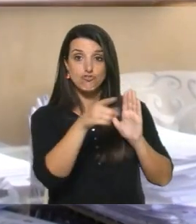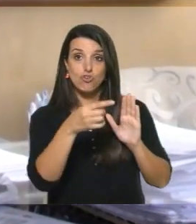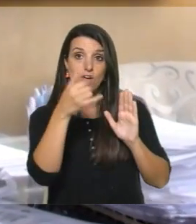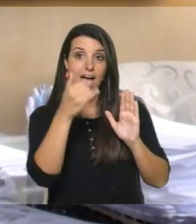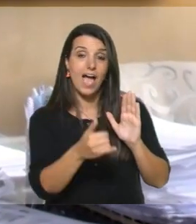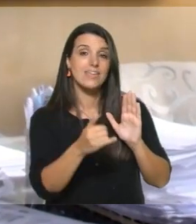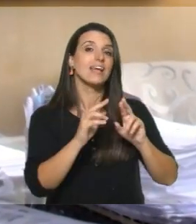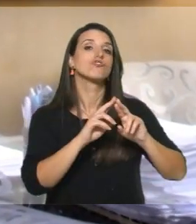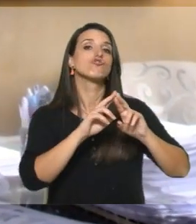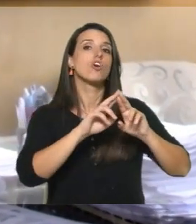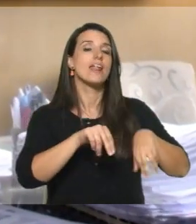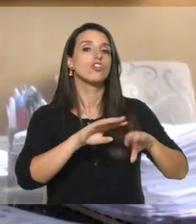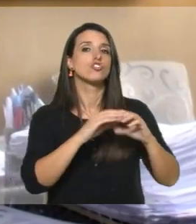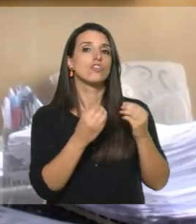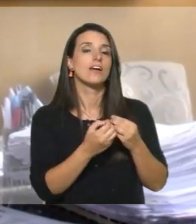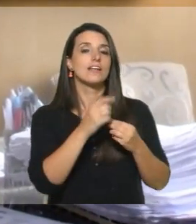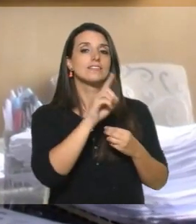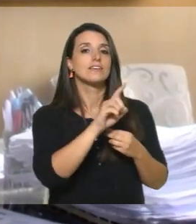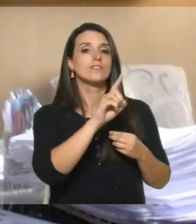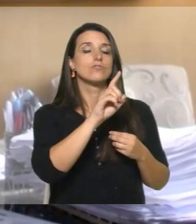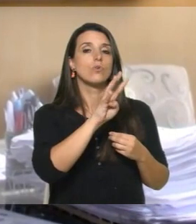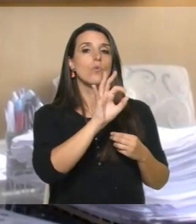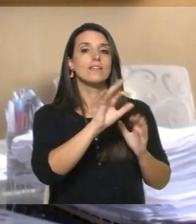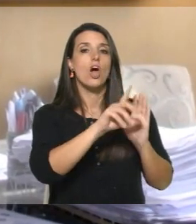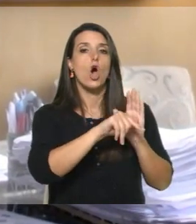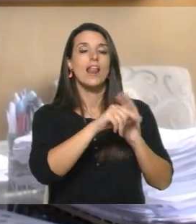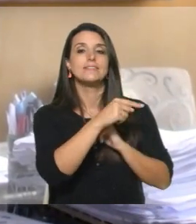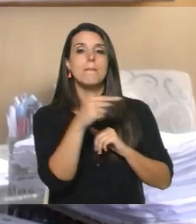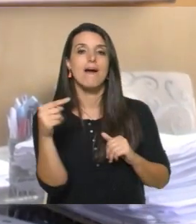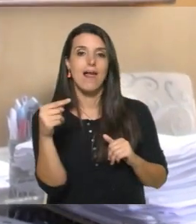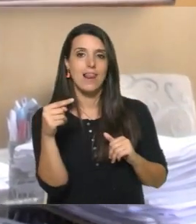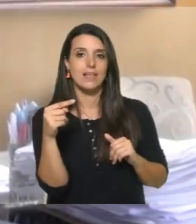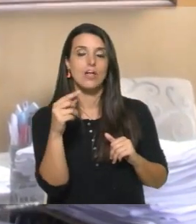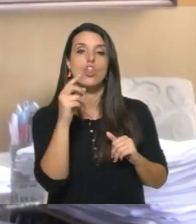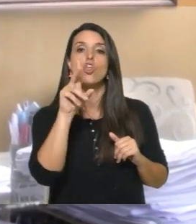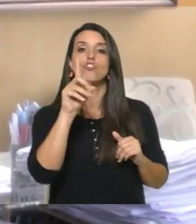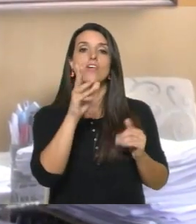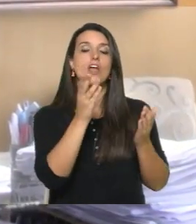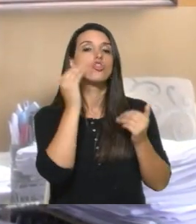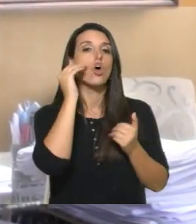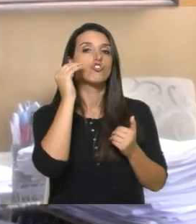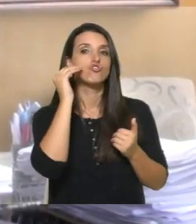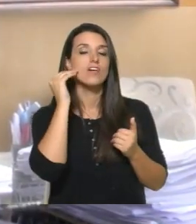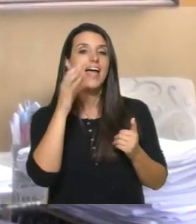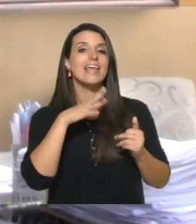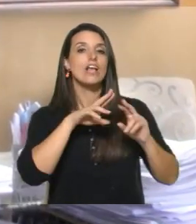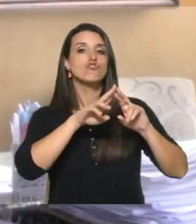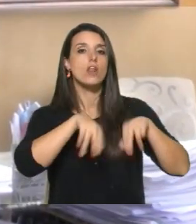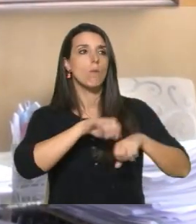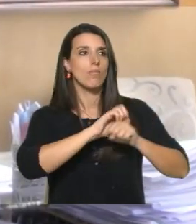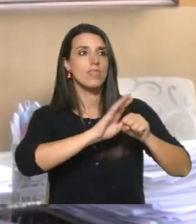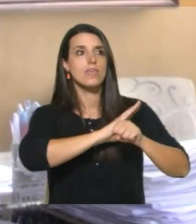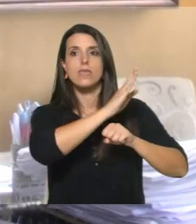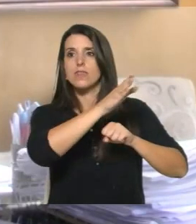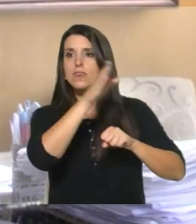exonerados aproximadamente 140 horas semanales hay 12 docentes que tienen exoneración para ir